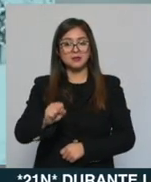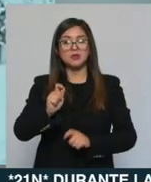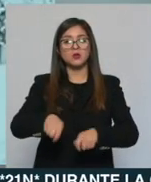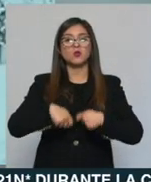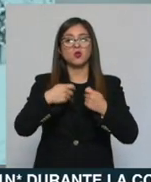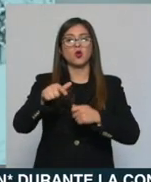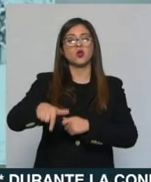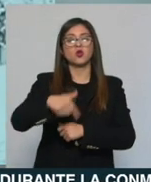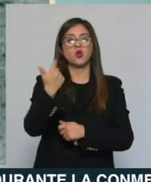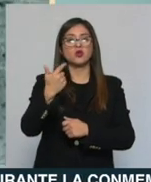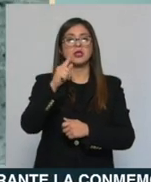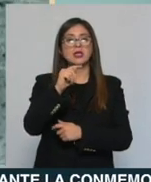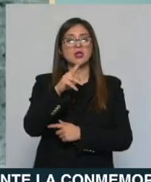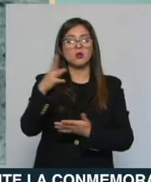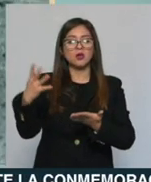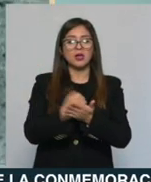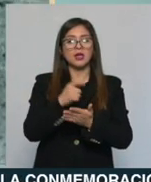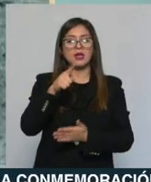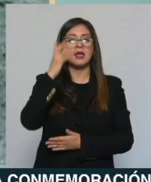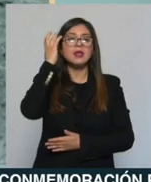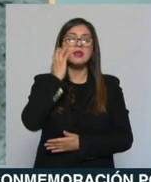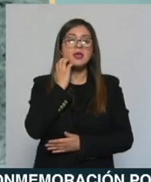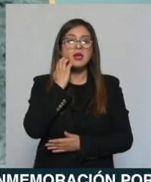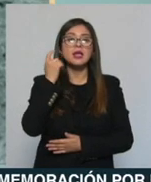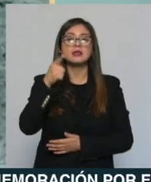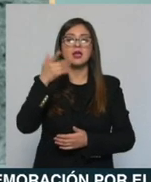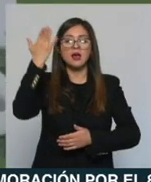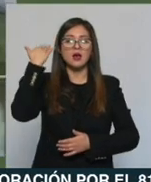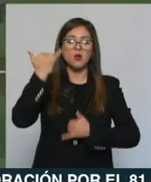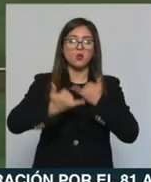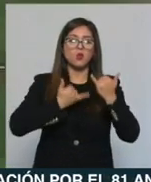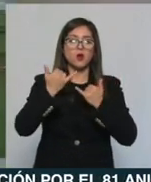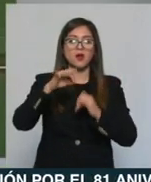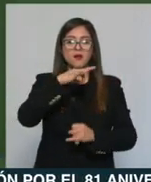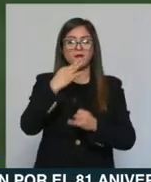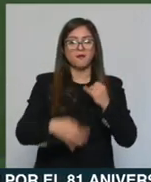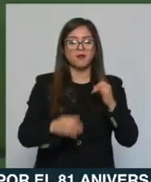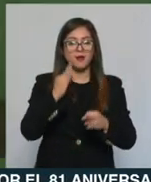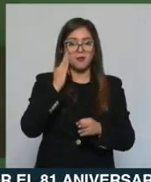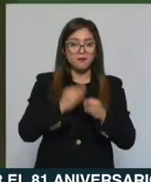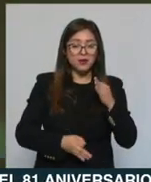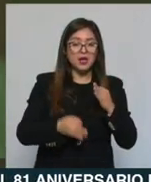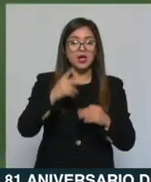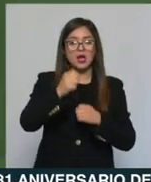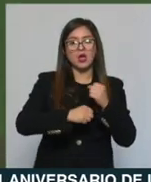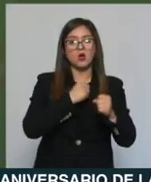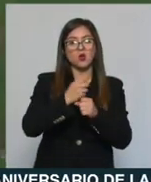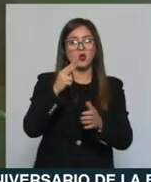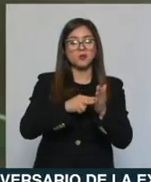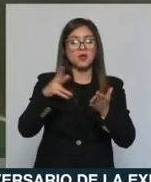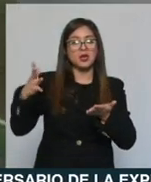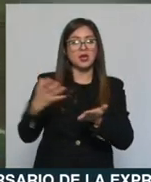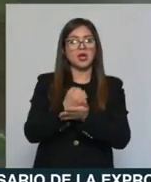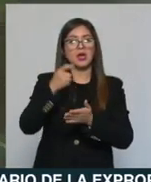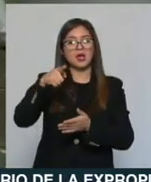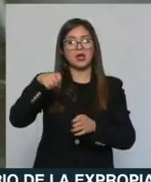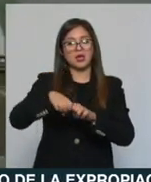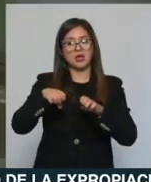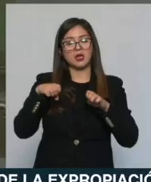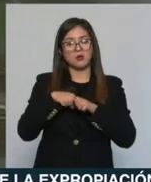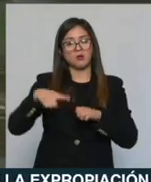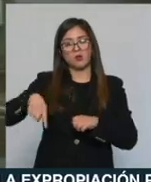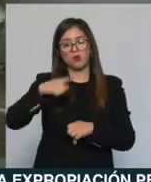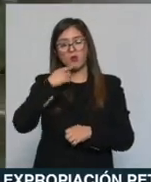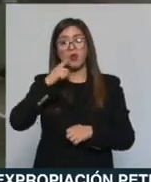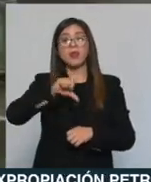liga, compartiendo el campo con los Tigres, equipo con el cual jugaron la final del año 2000, donde se coronó el equipo rojo. En ese mismo año, el Foro